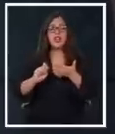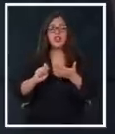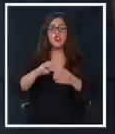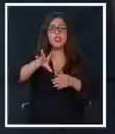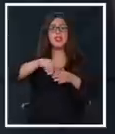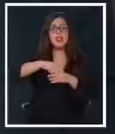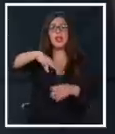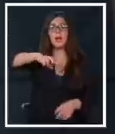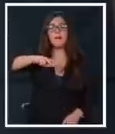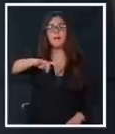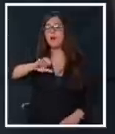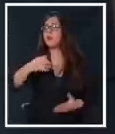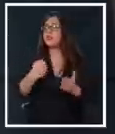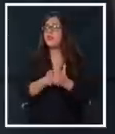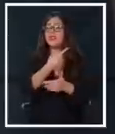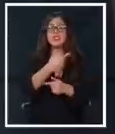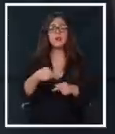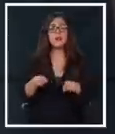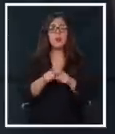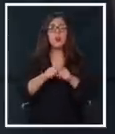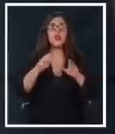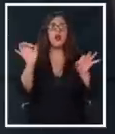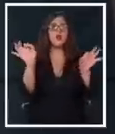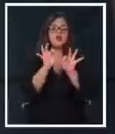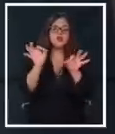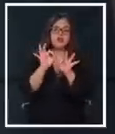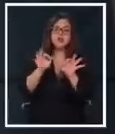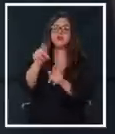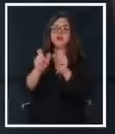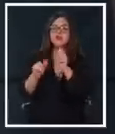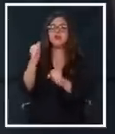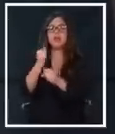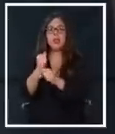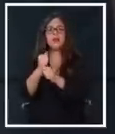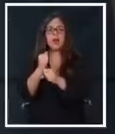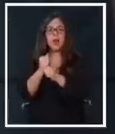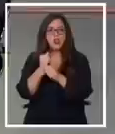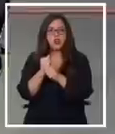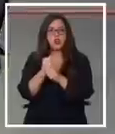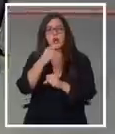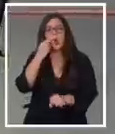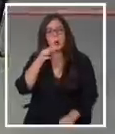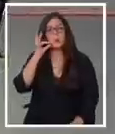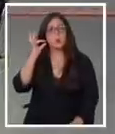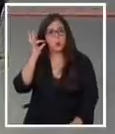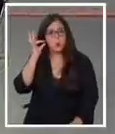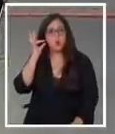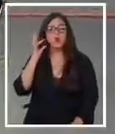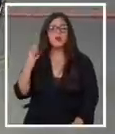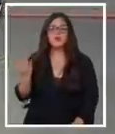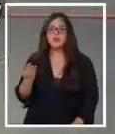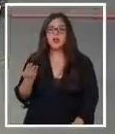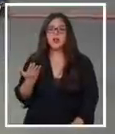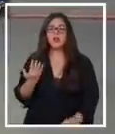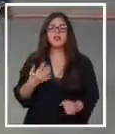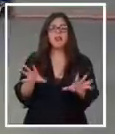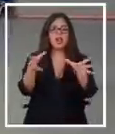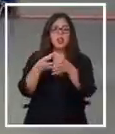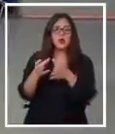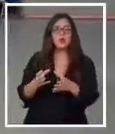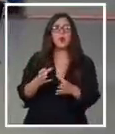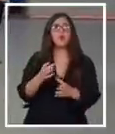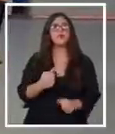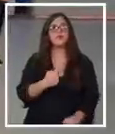monsalve estuvo todo este fin de semana ha dialogado justamente con los trabajadores y trabajadoras de los sectores que han sido